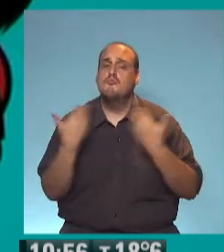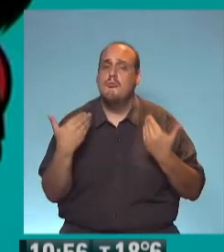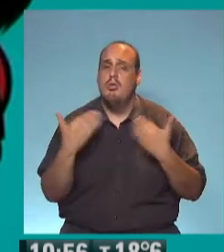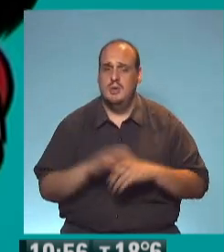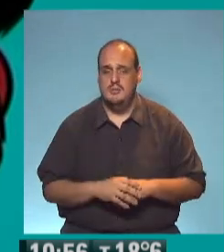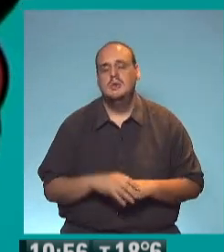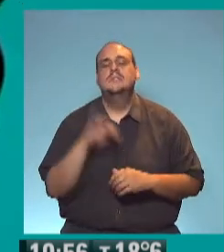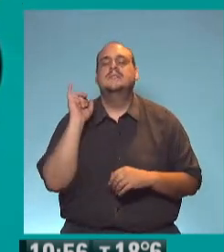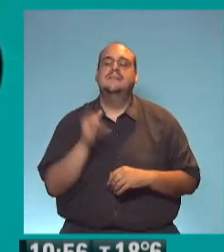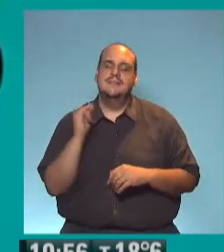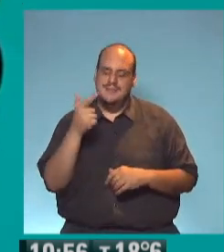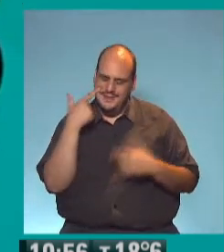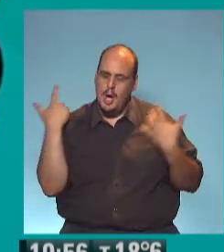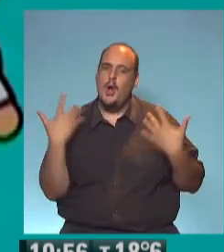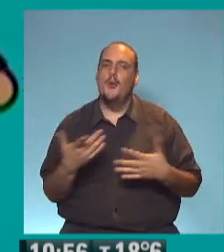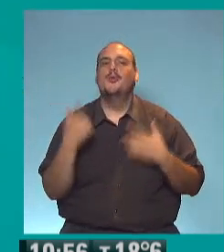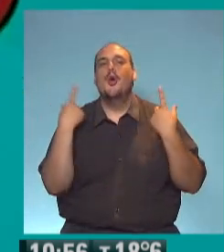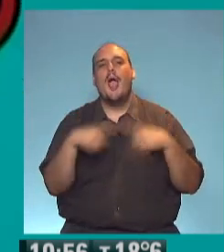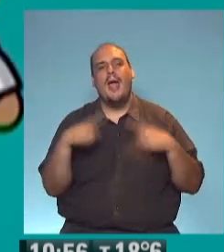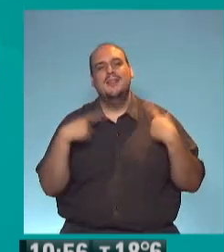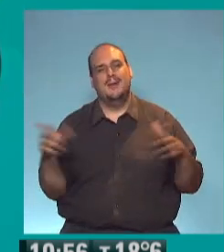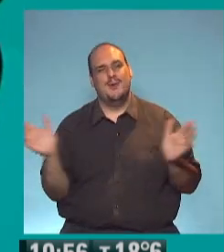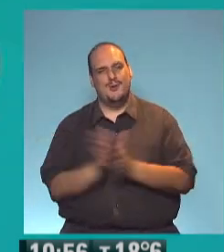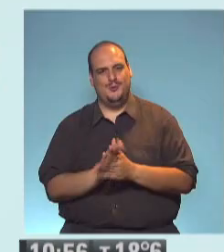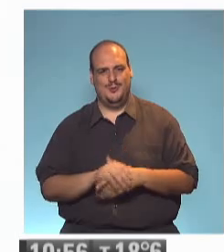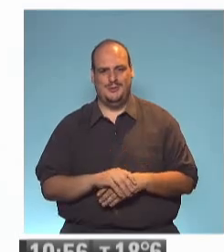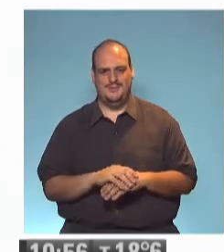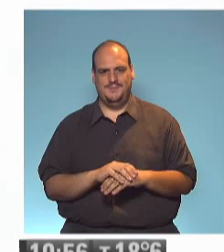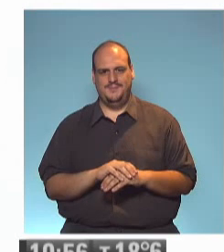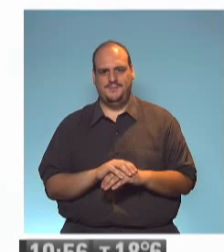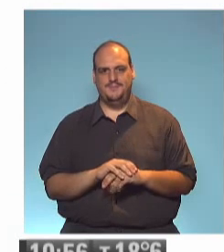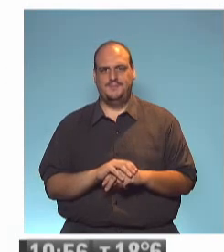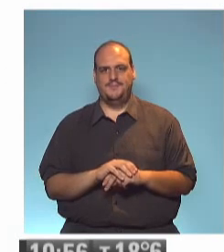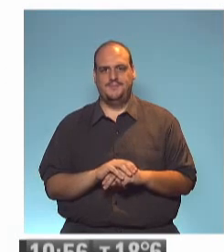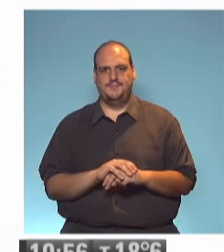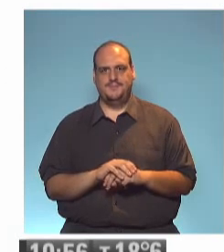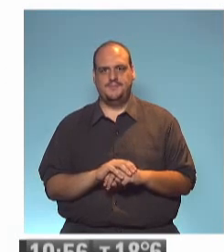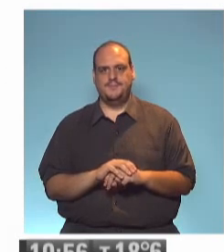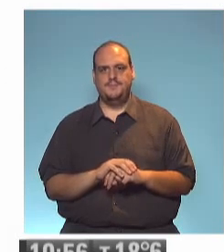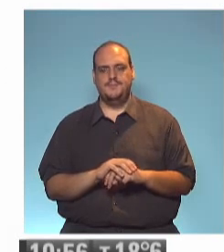Claro, samba. Cantemos juntos. ¡Yujú!